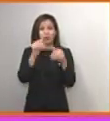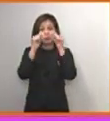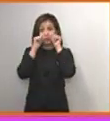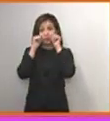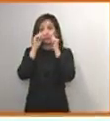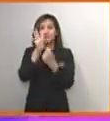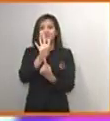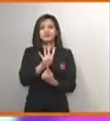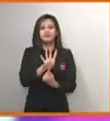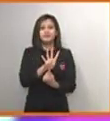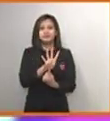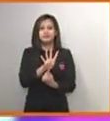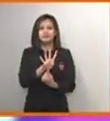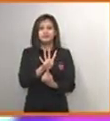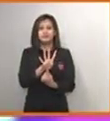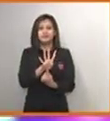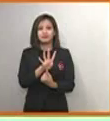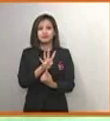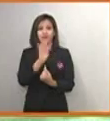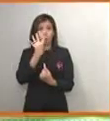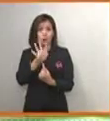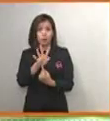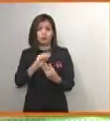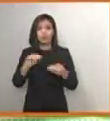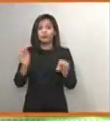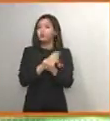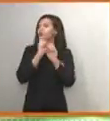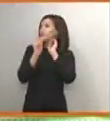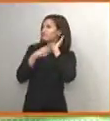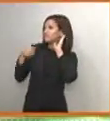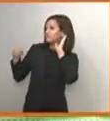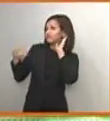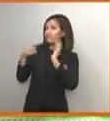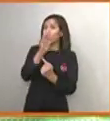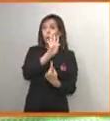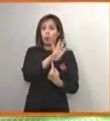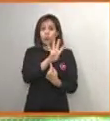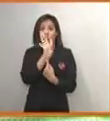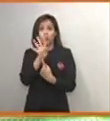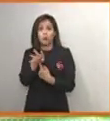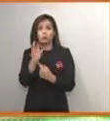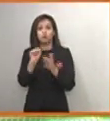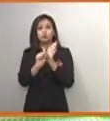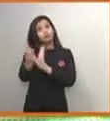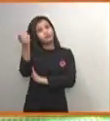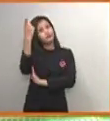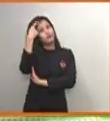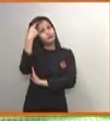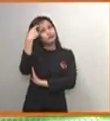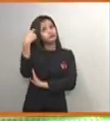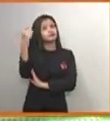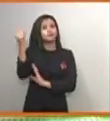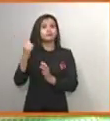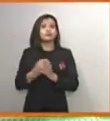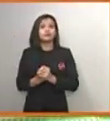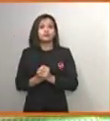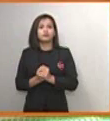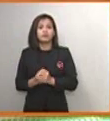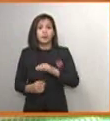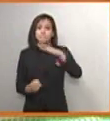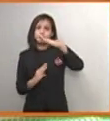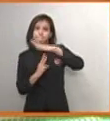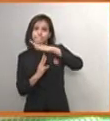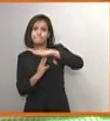atentos, este es el 4. El número favorecido para esta tarde es el 44, con su símbolo de sueños,